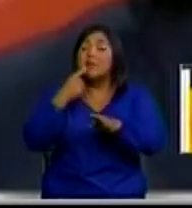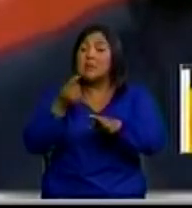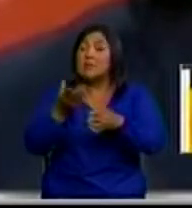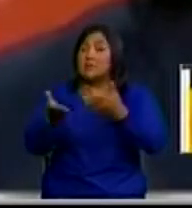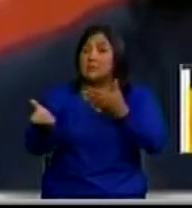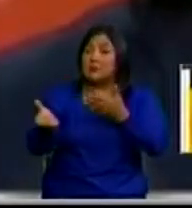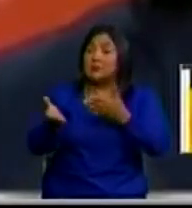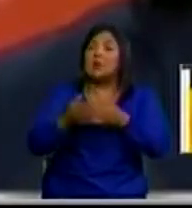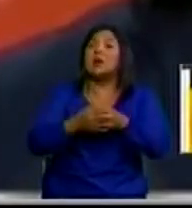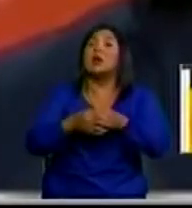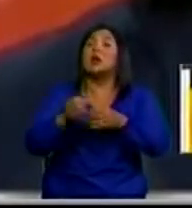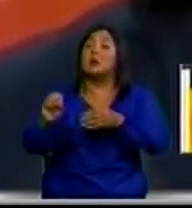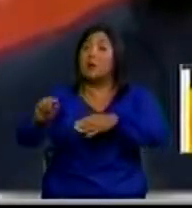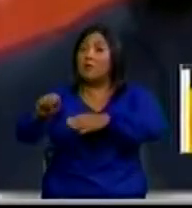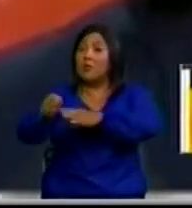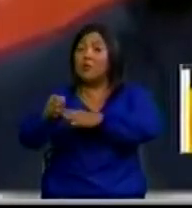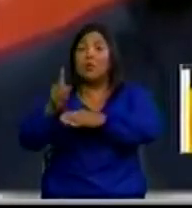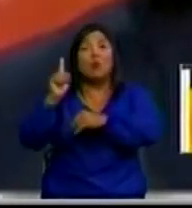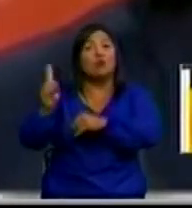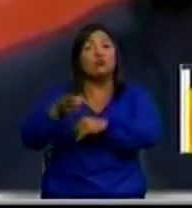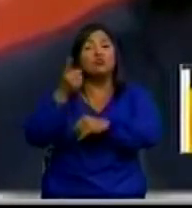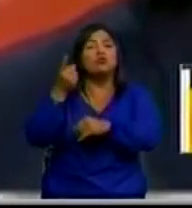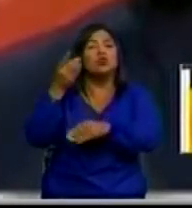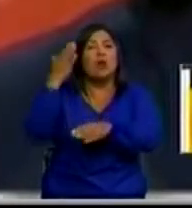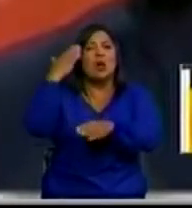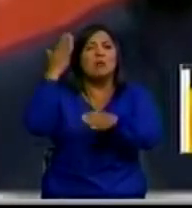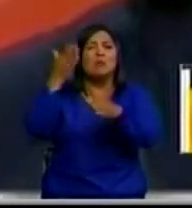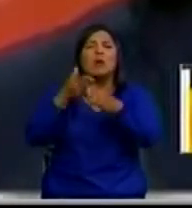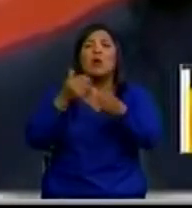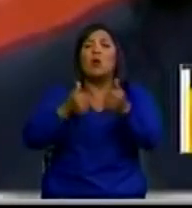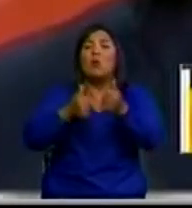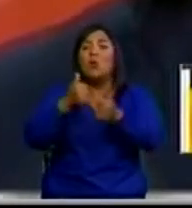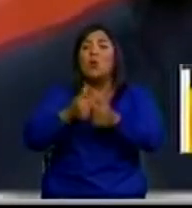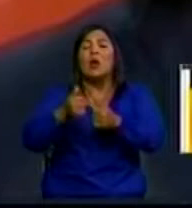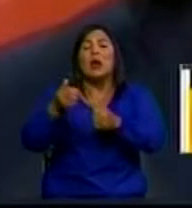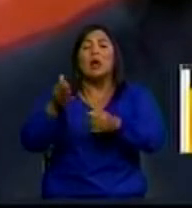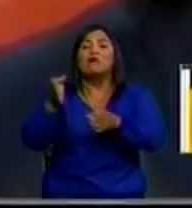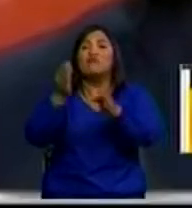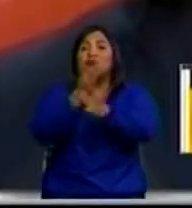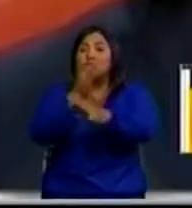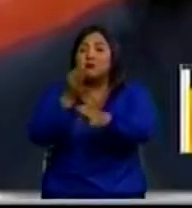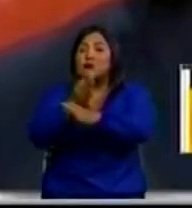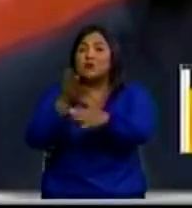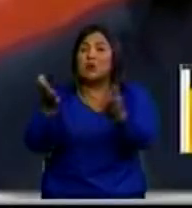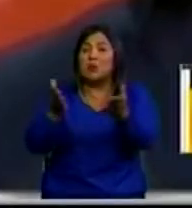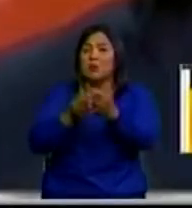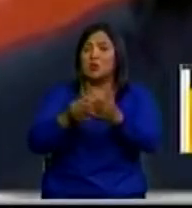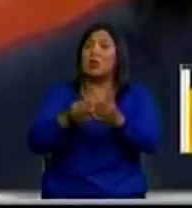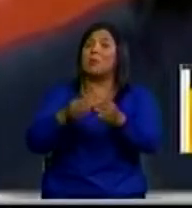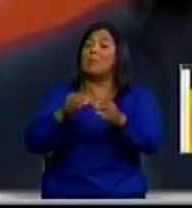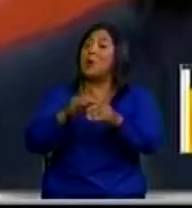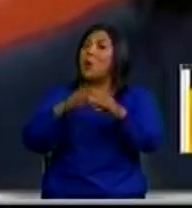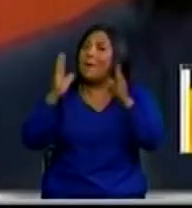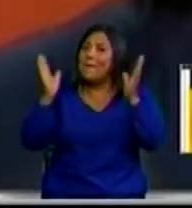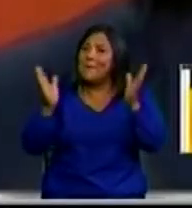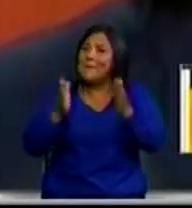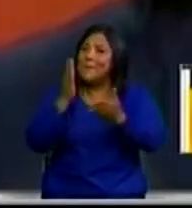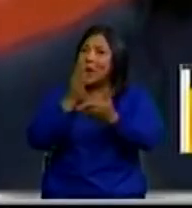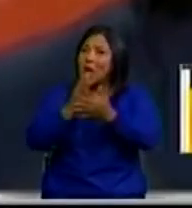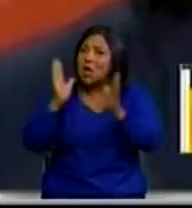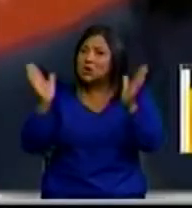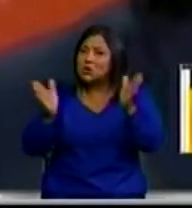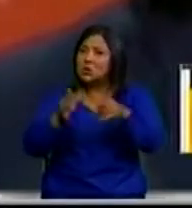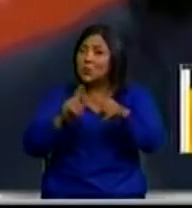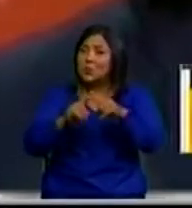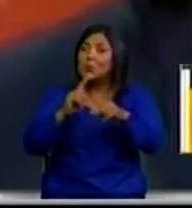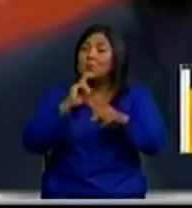a cierta frecuencia debe tener un solo propósito que tengan sentido de funcionamiento pero en corto plazo todas